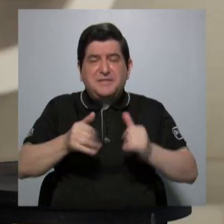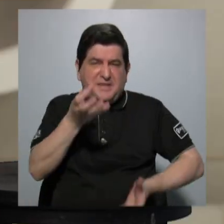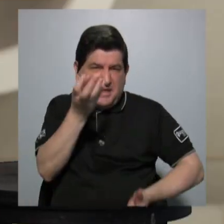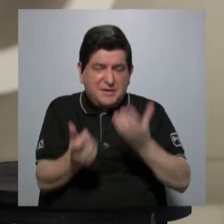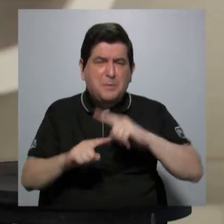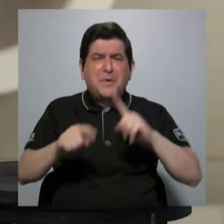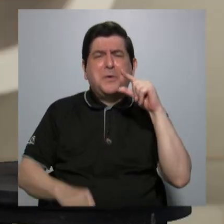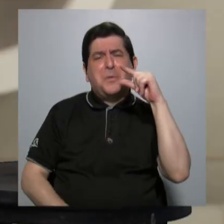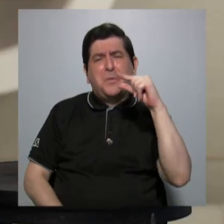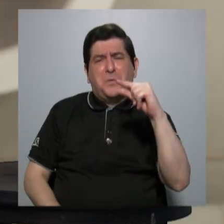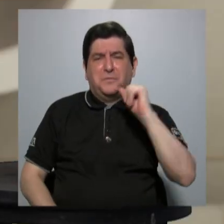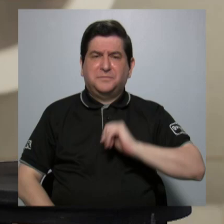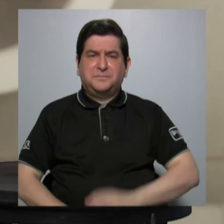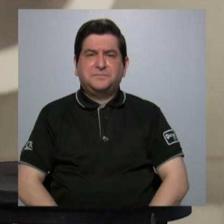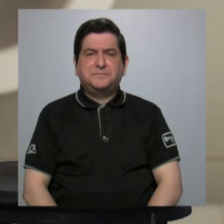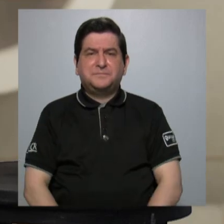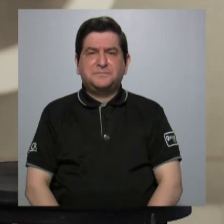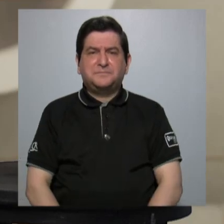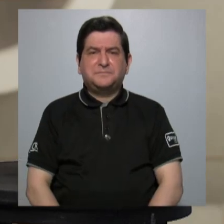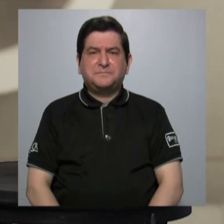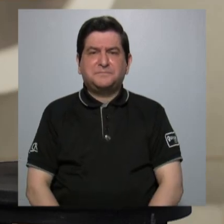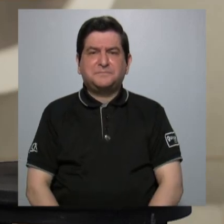para incineración, pero es mínima.